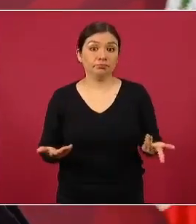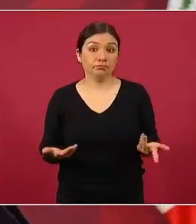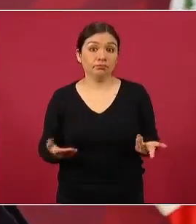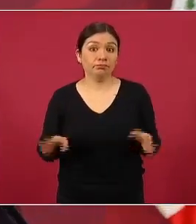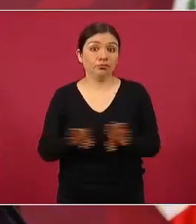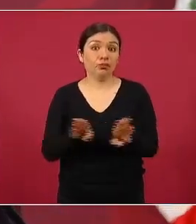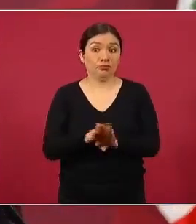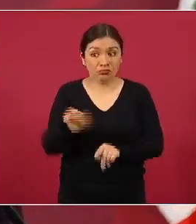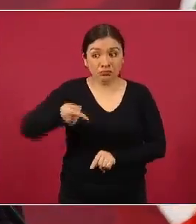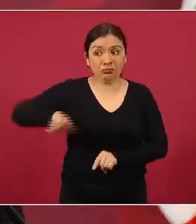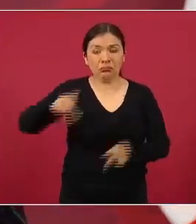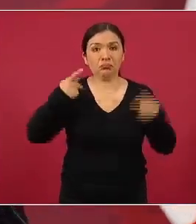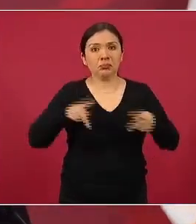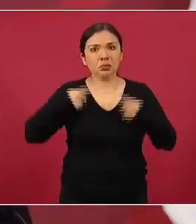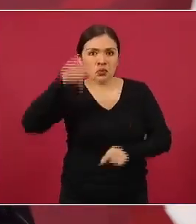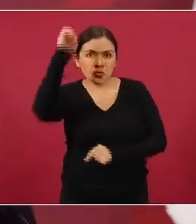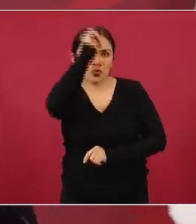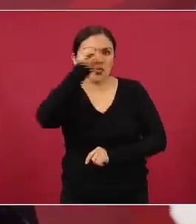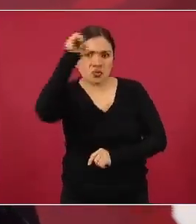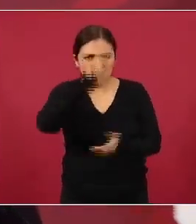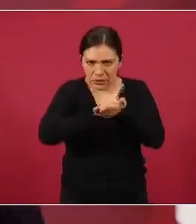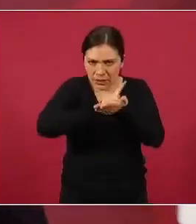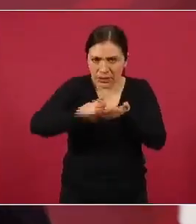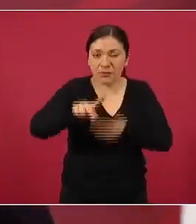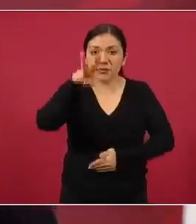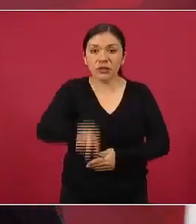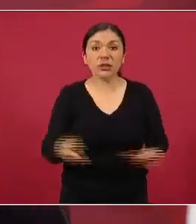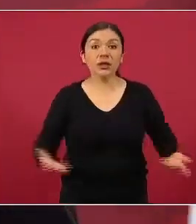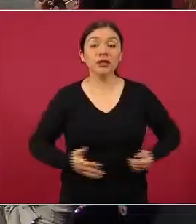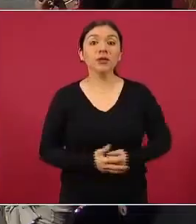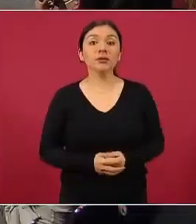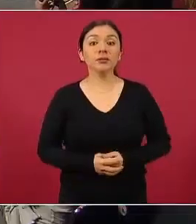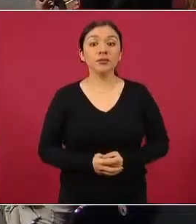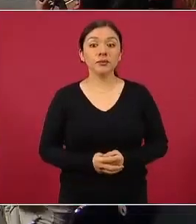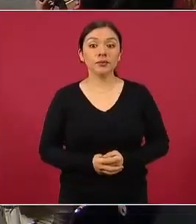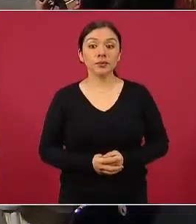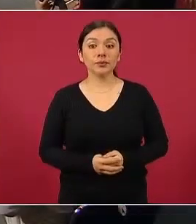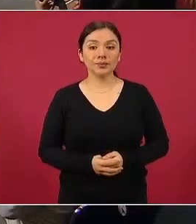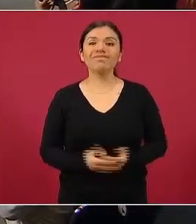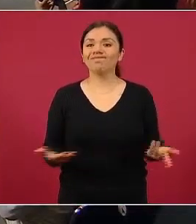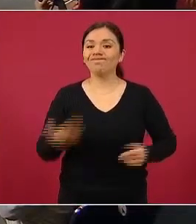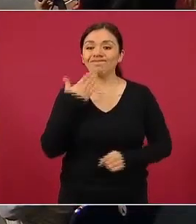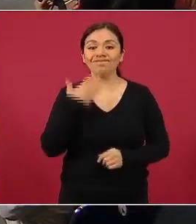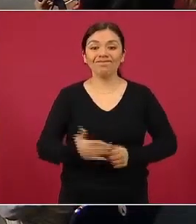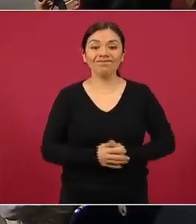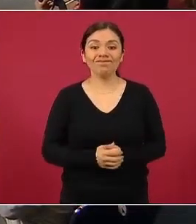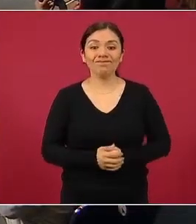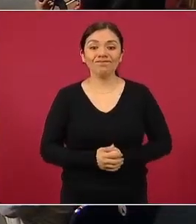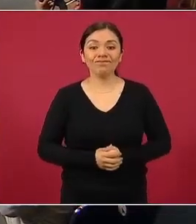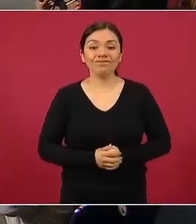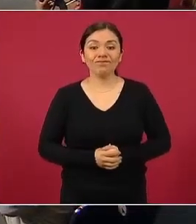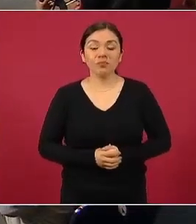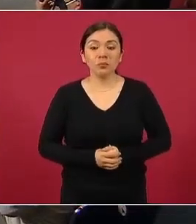Escrutinio público, transparencia de verdad. Muy bien. A ver, la